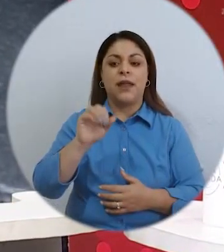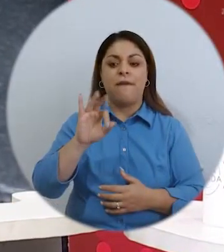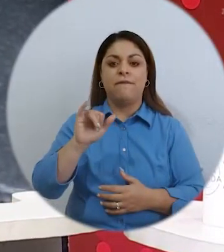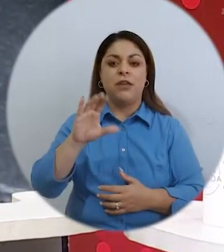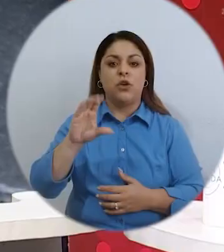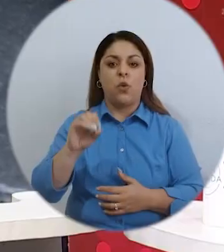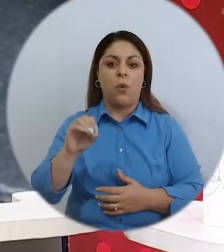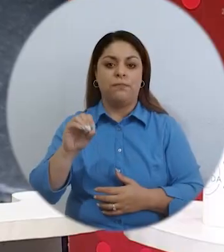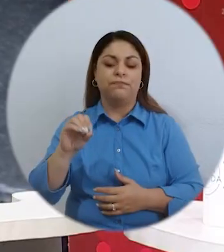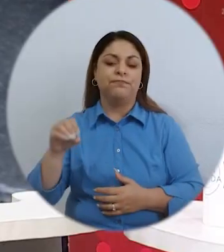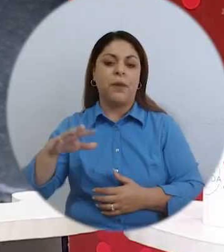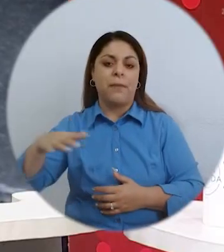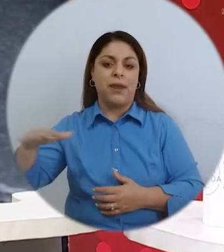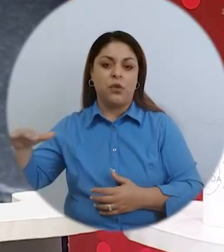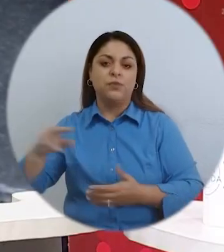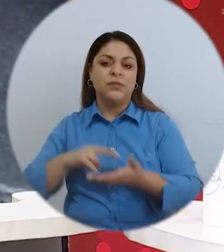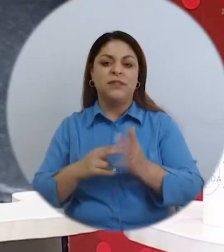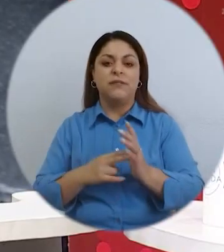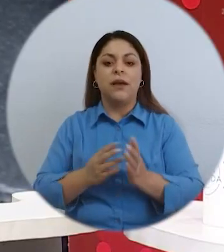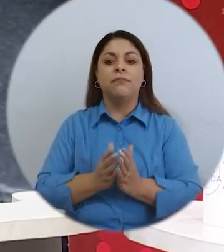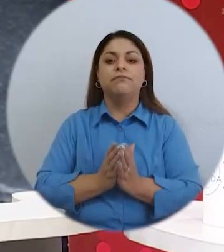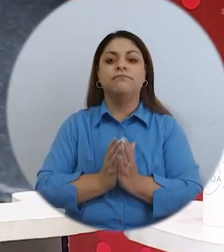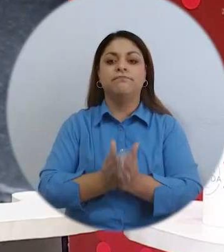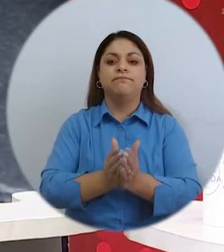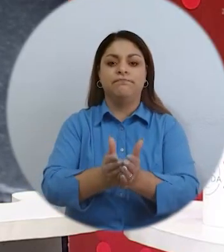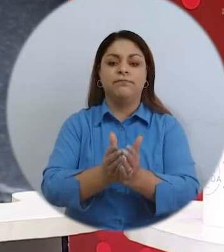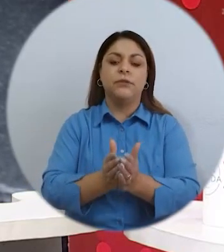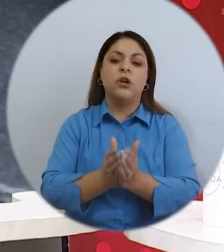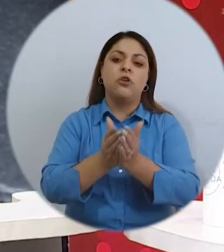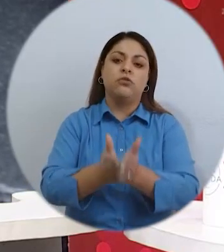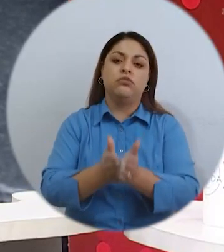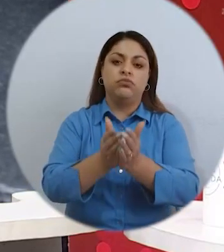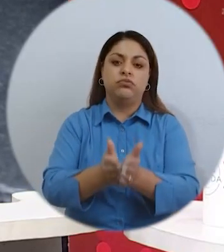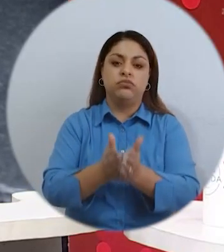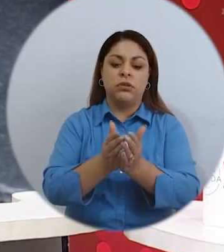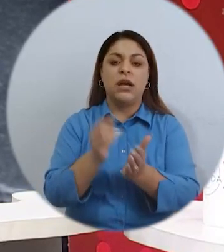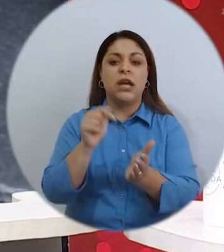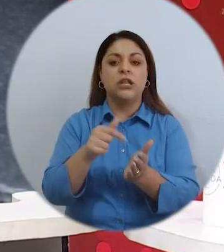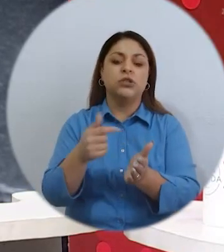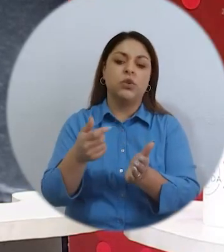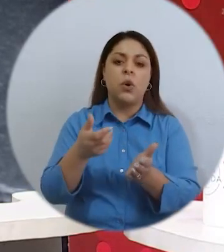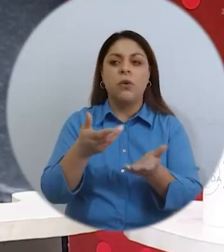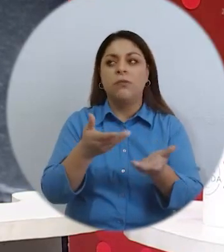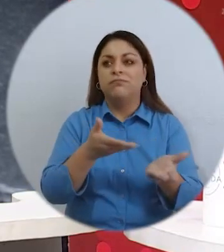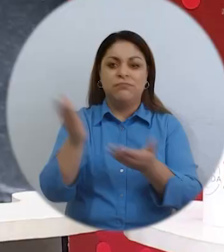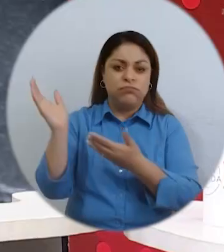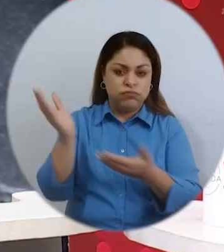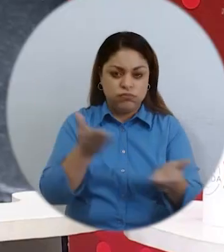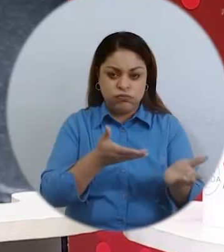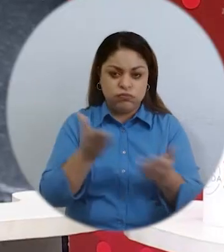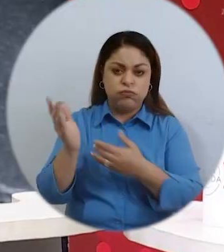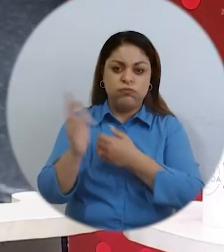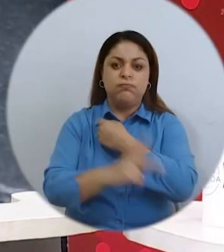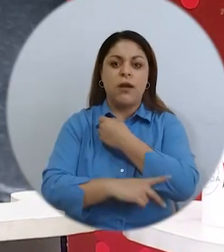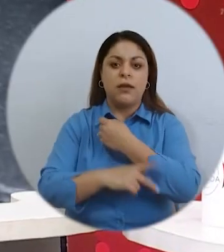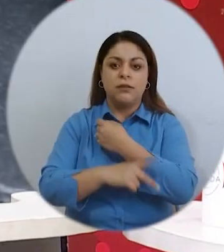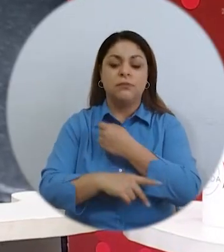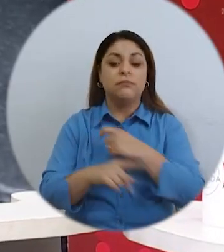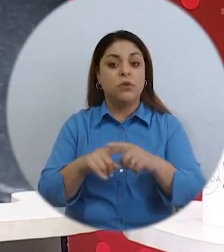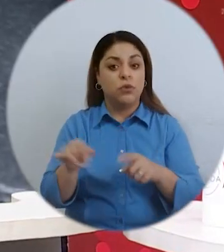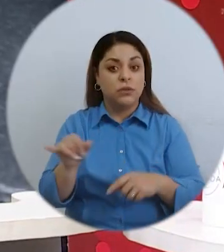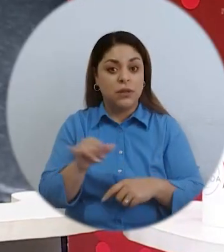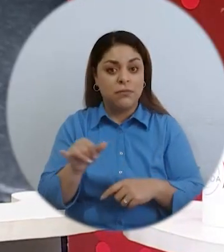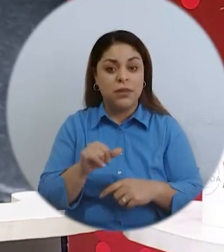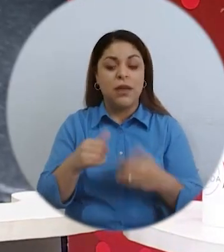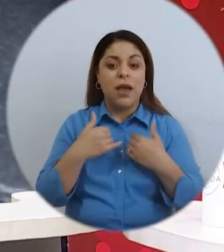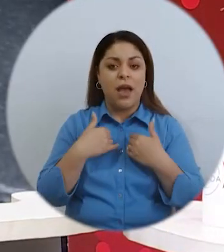No solo se da, ¿verdad?, una transportación constante de mercancías entre continentes, entre países, sino que también